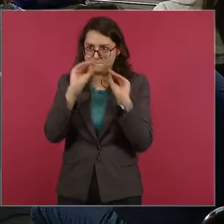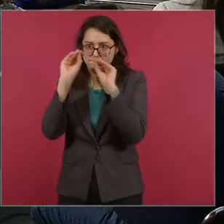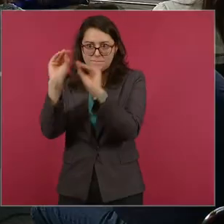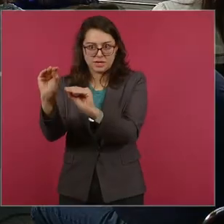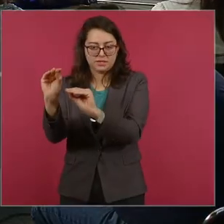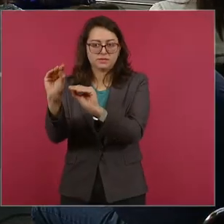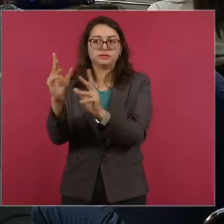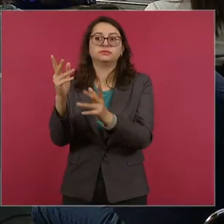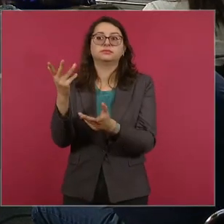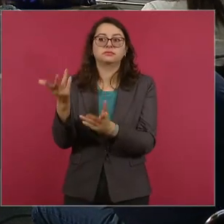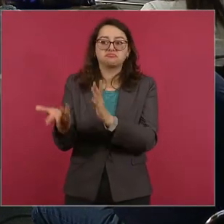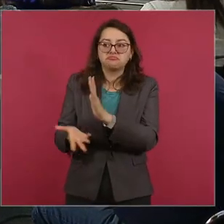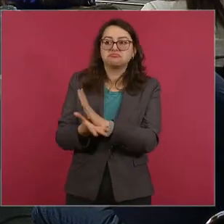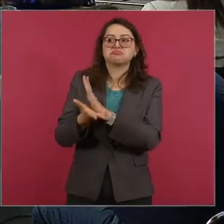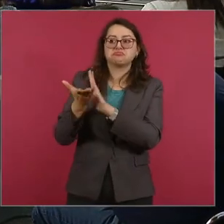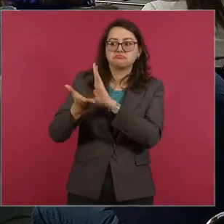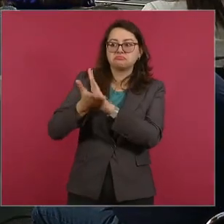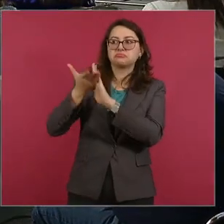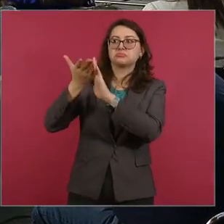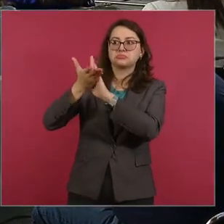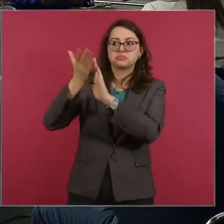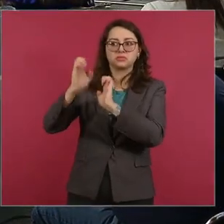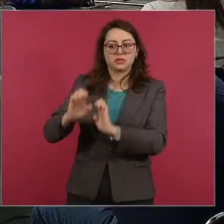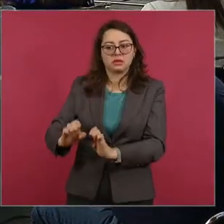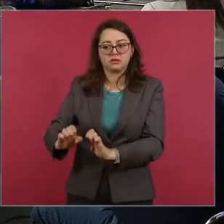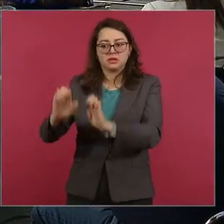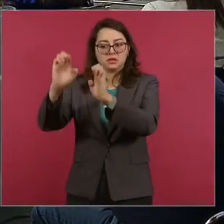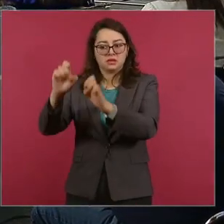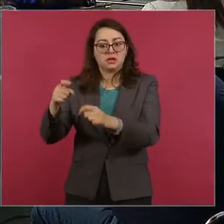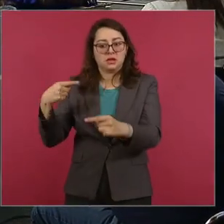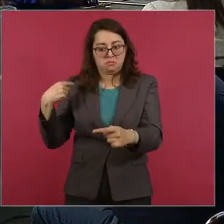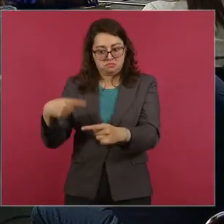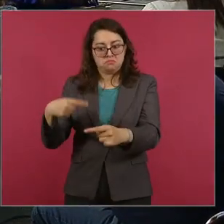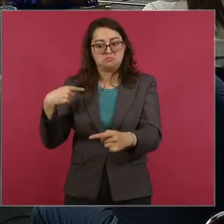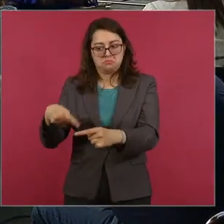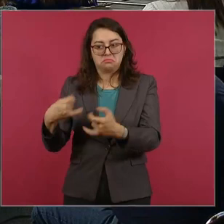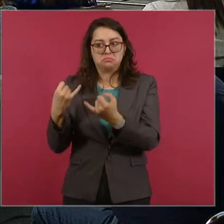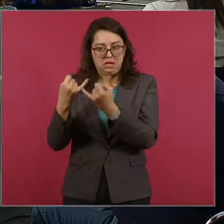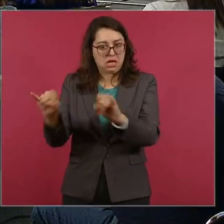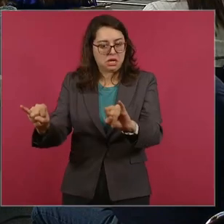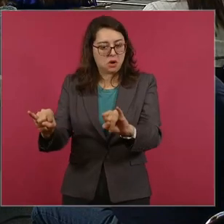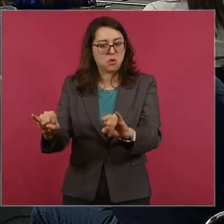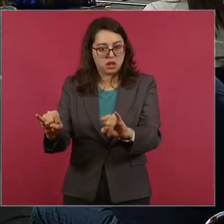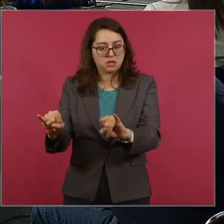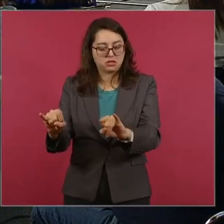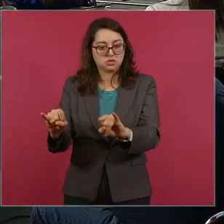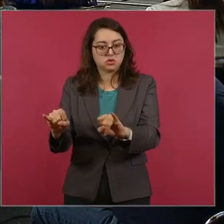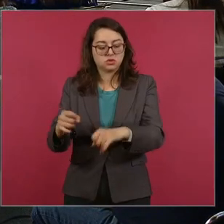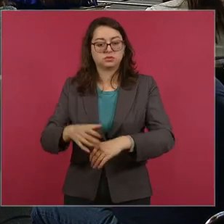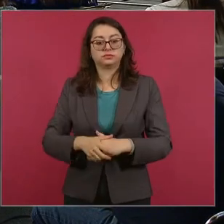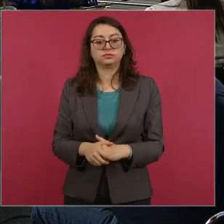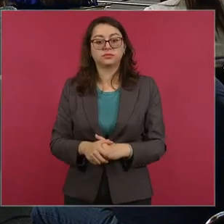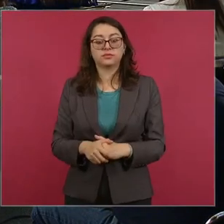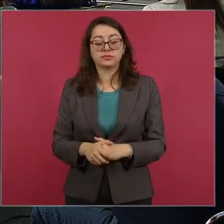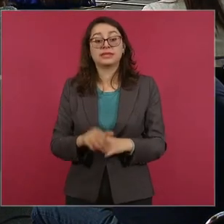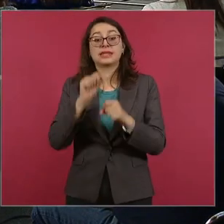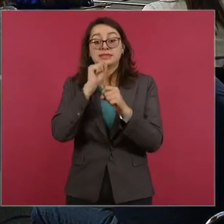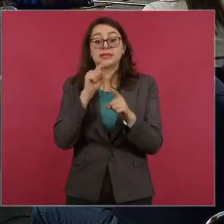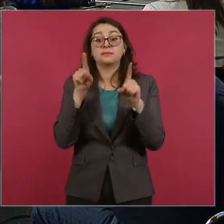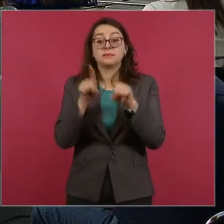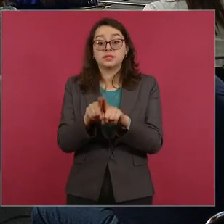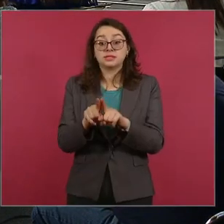está construyéndose está avanzando antes de que yo termine lo voy a inaugurar ya terminamos el cuartel